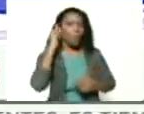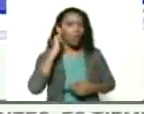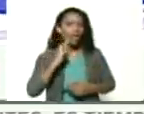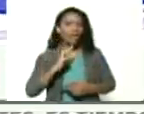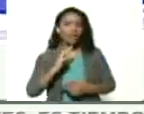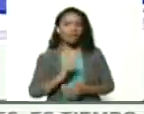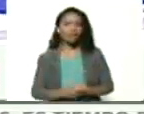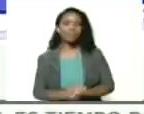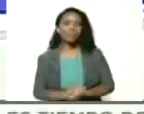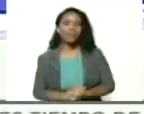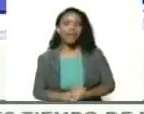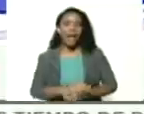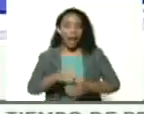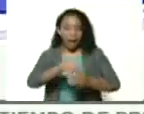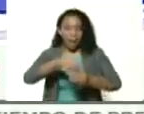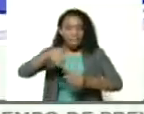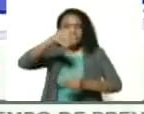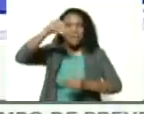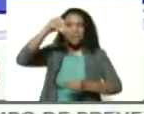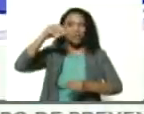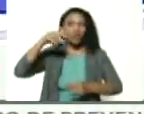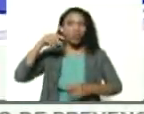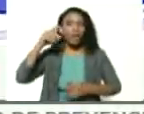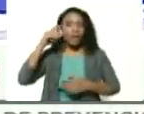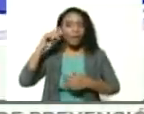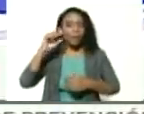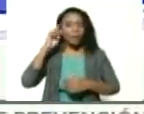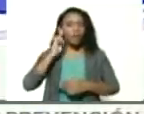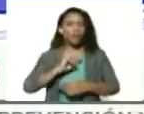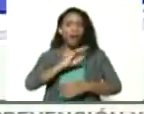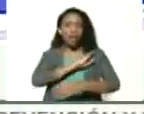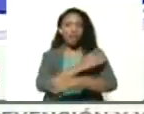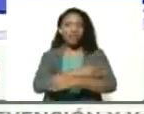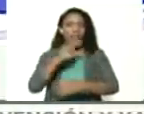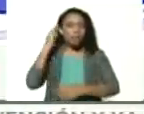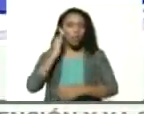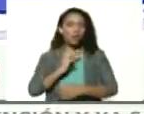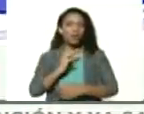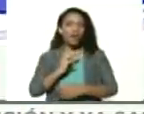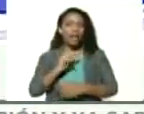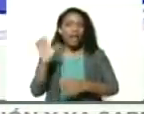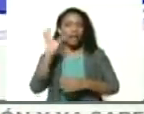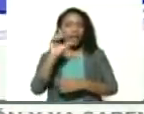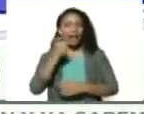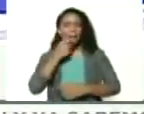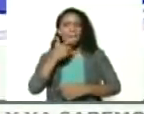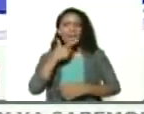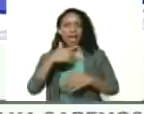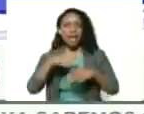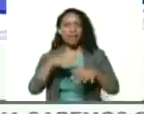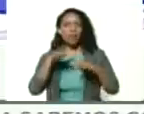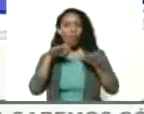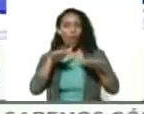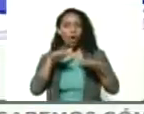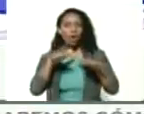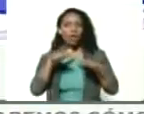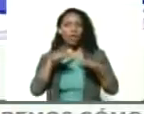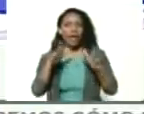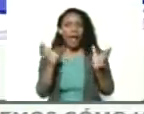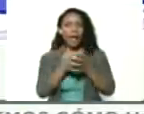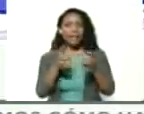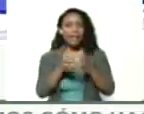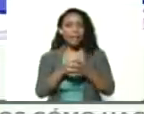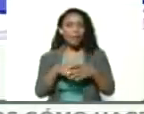Bolívar, el espíritu de Bolívar, la fuerza de Bolívar. Caracas Patriota, bella y segura, un equipo